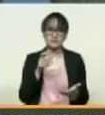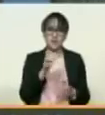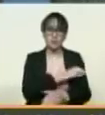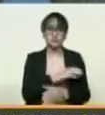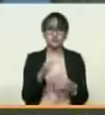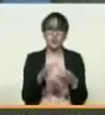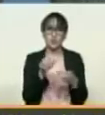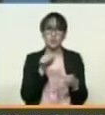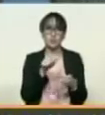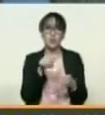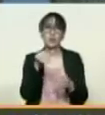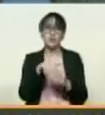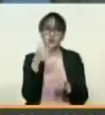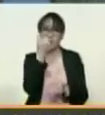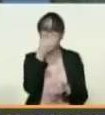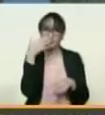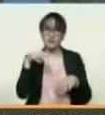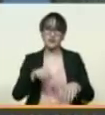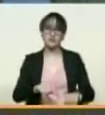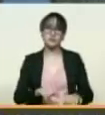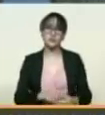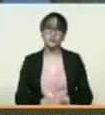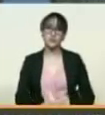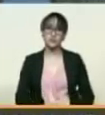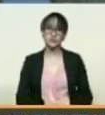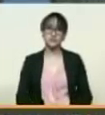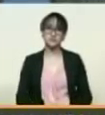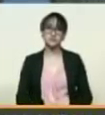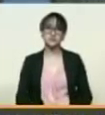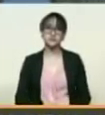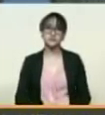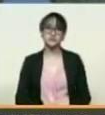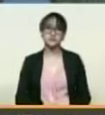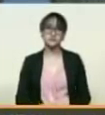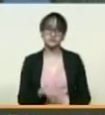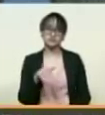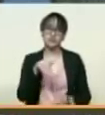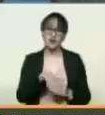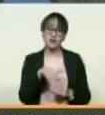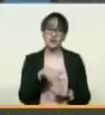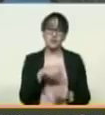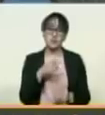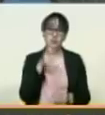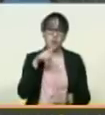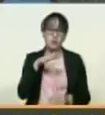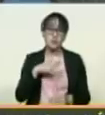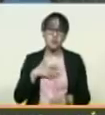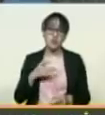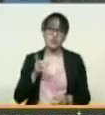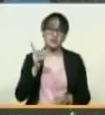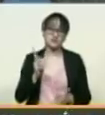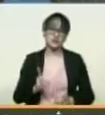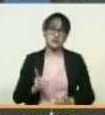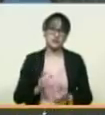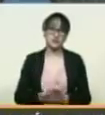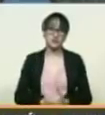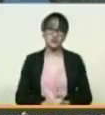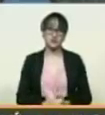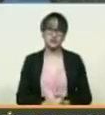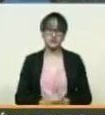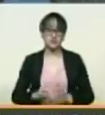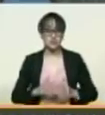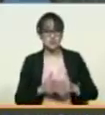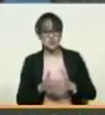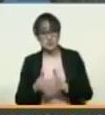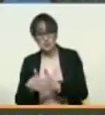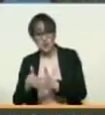está votando por el capitalismo. Entonces sí es una elección. El pueblo venezolano puede elegir virar el rumbo de su buque,